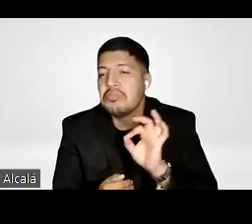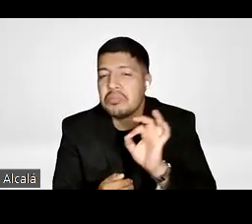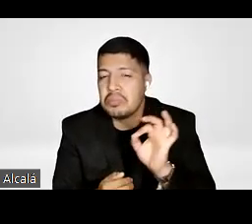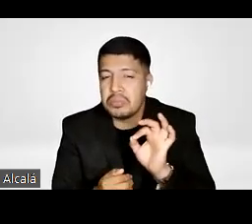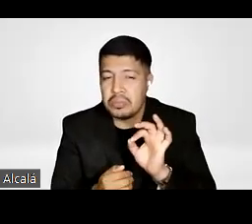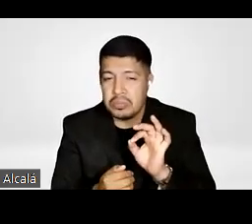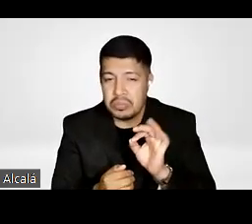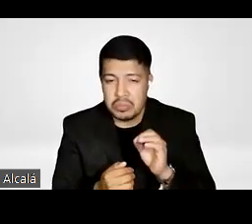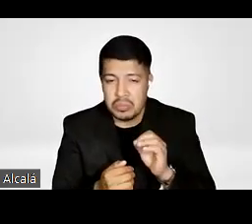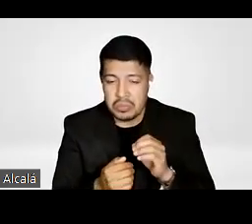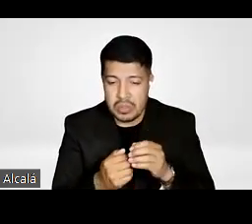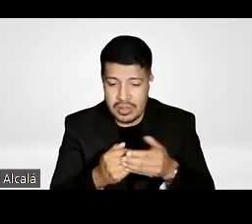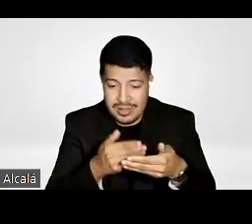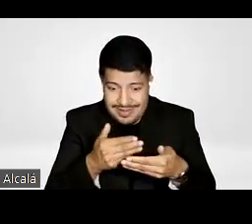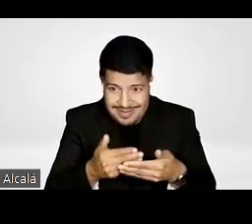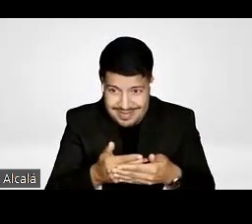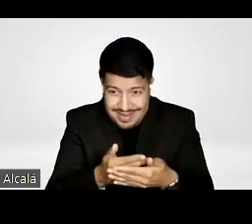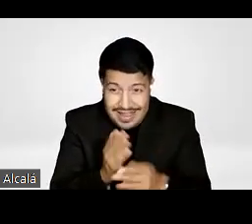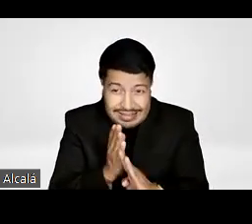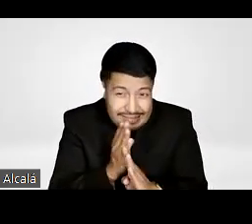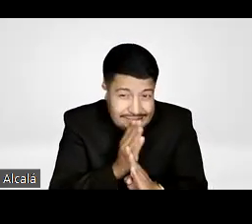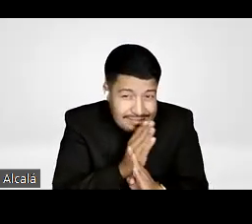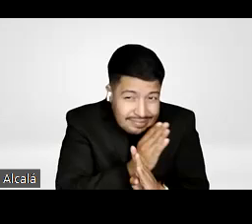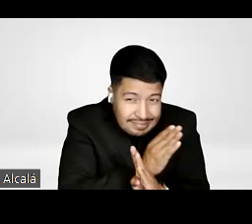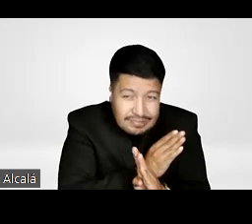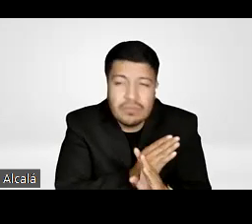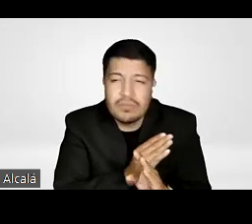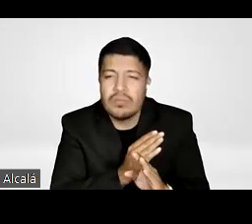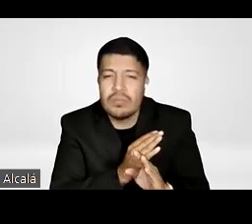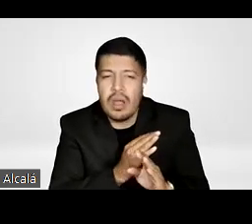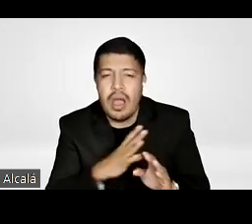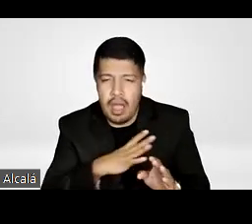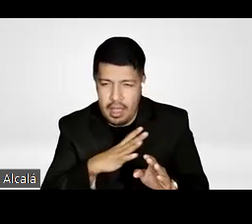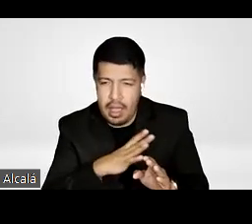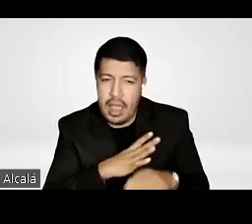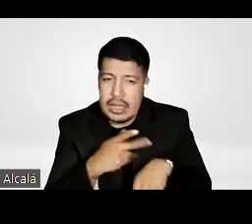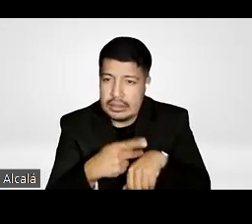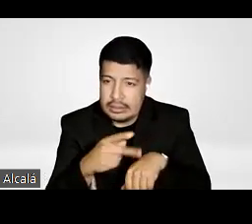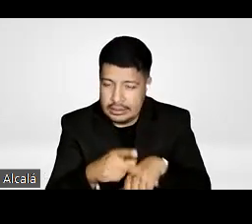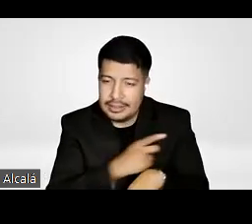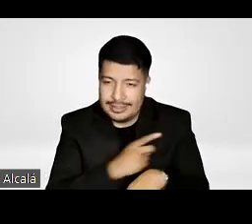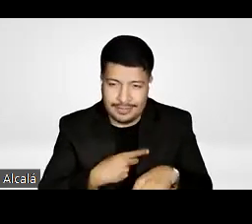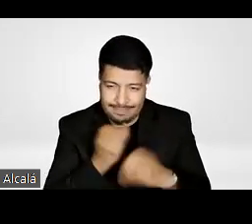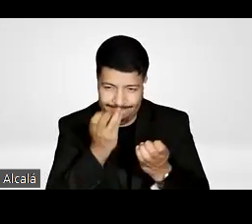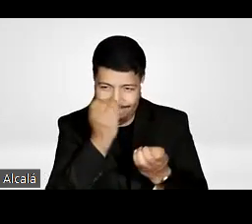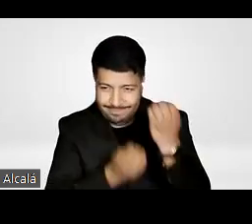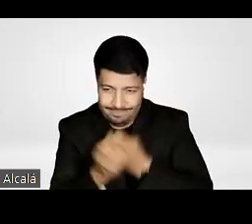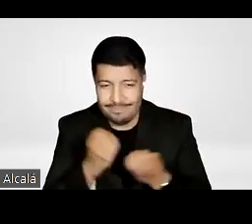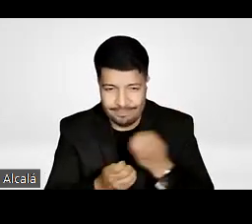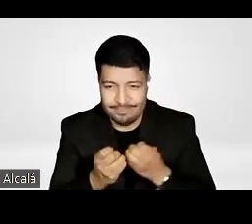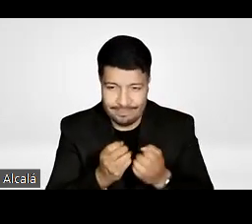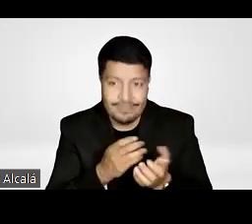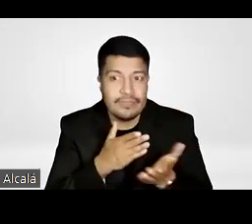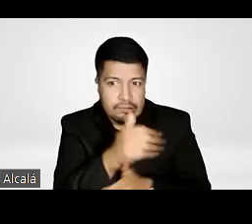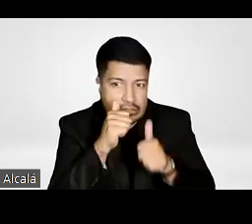primeras etapas de vida y que también son susceptibles de diagnóstico y de intervención. La prematurez tardía